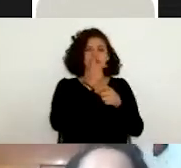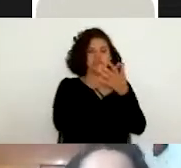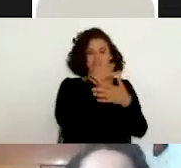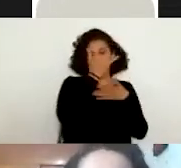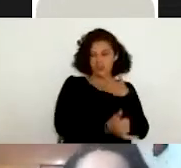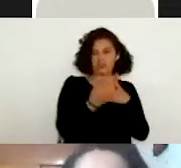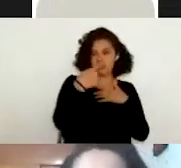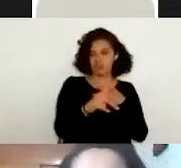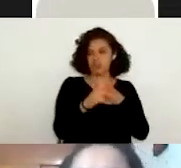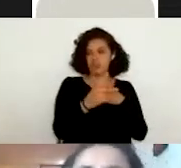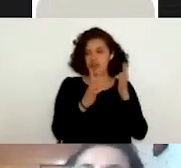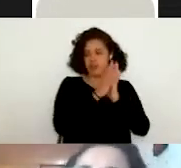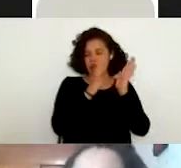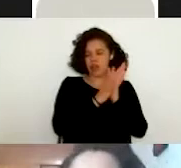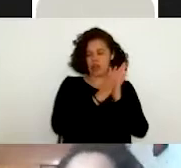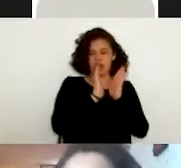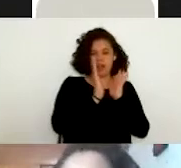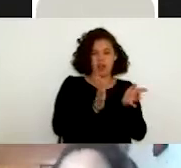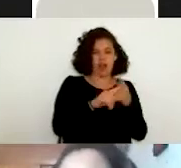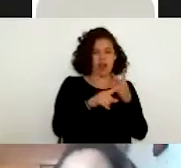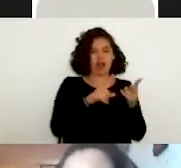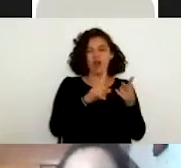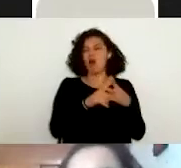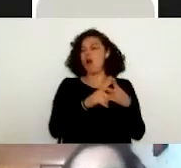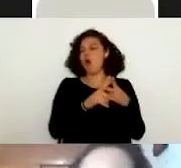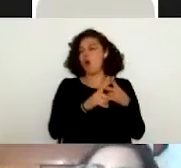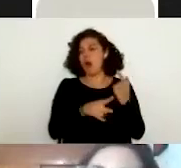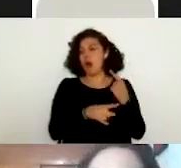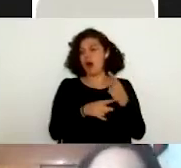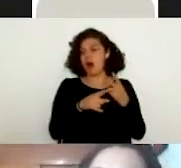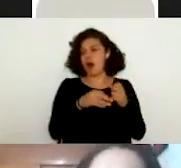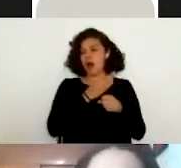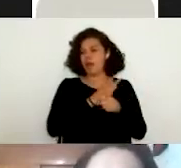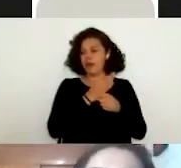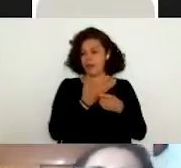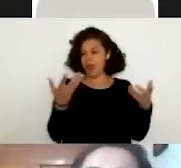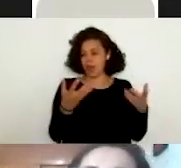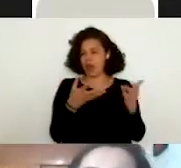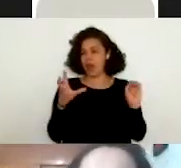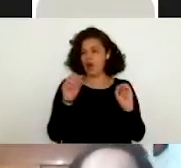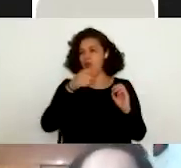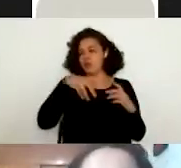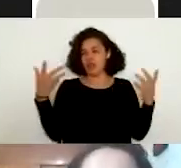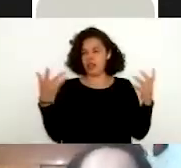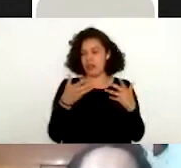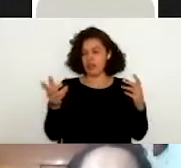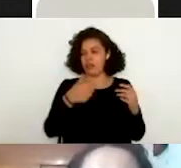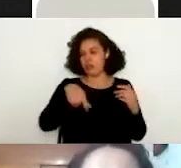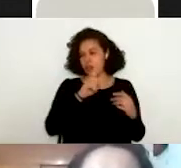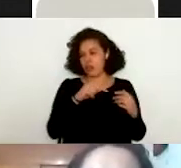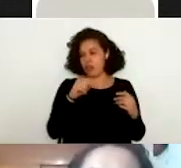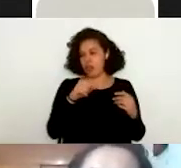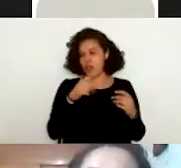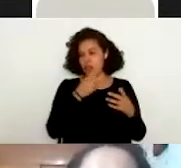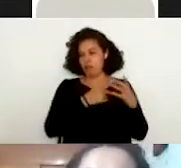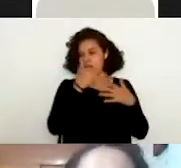que hayan participado, que ahorita mismo estén implementando o que estén haciendo, que nos compartan un poco de ese